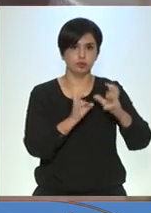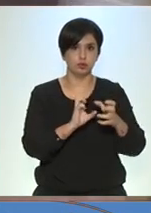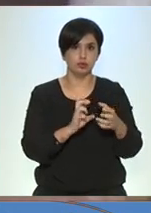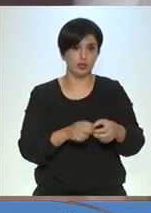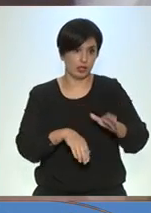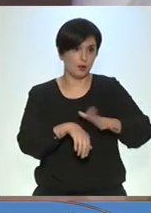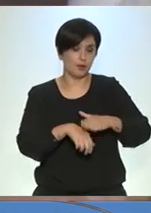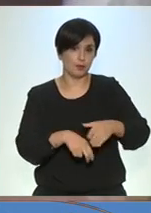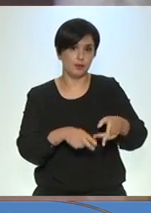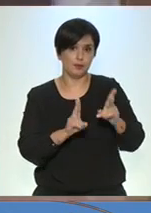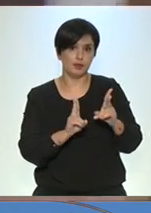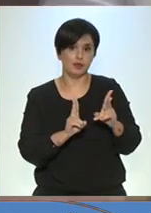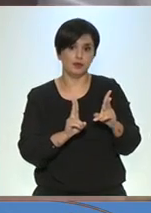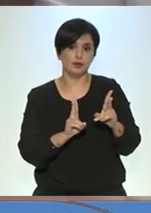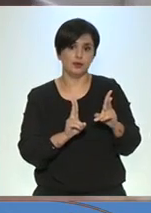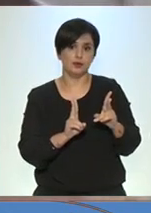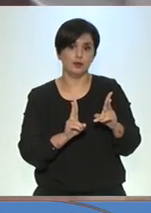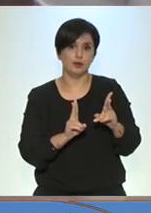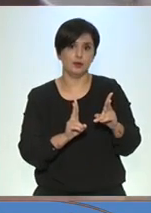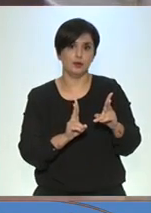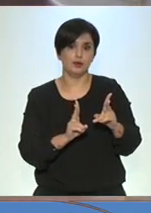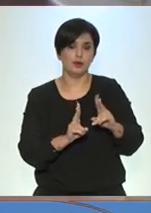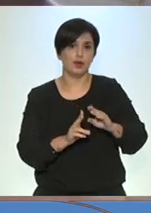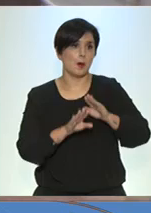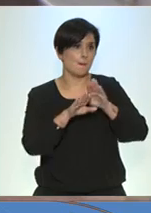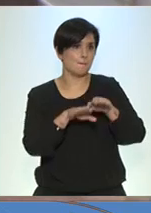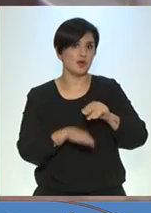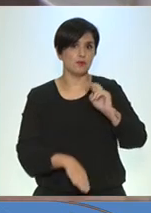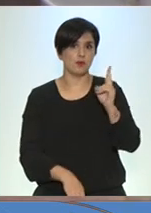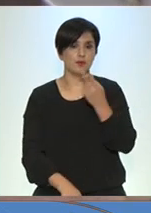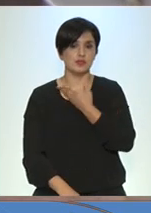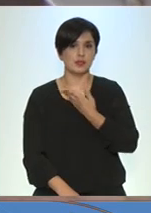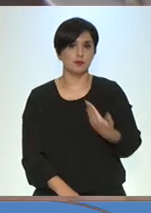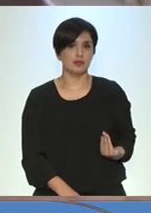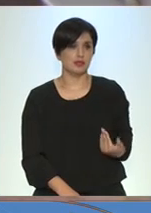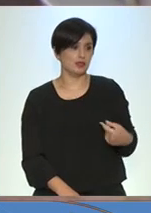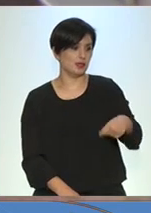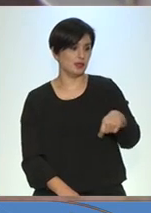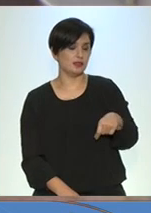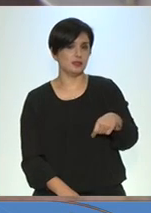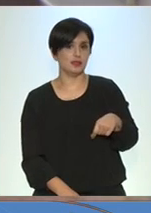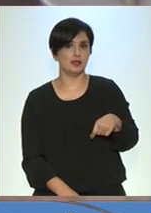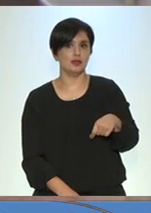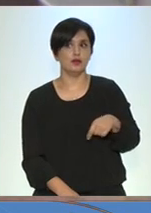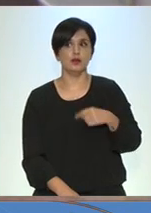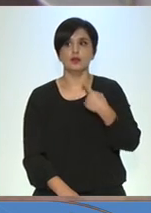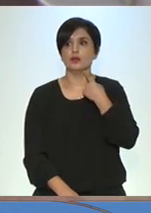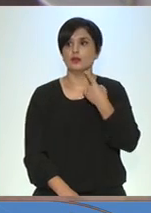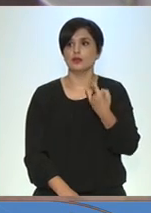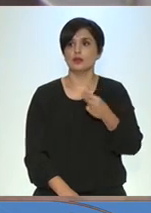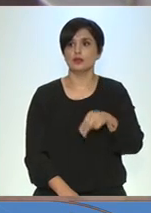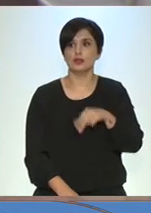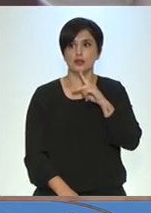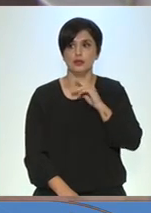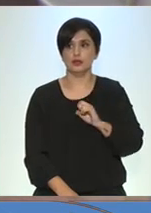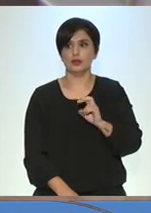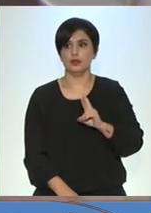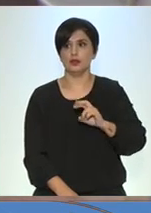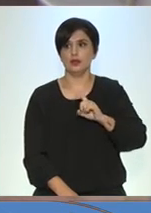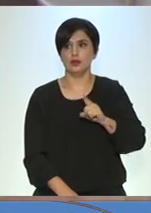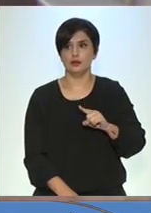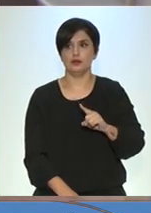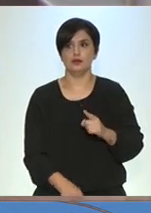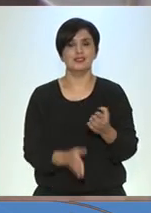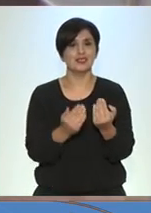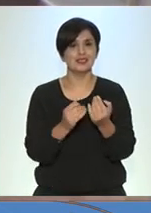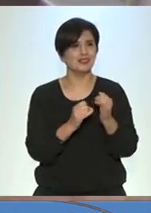con mucha claridad el propio vicepresidente de este Senado, senador Rabindranath Quintero. Se requiere una rendición